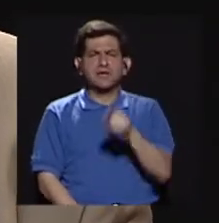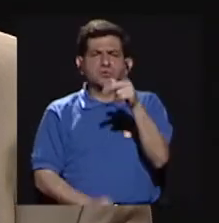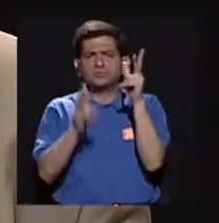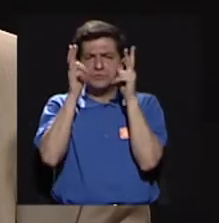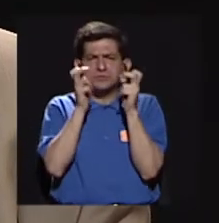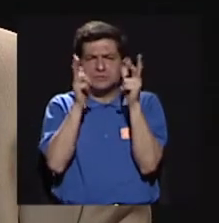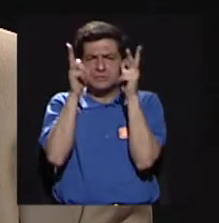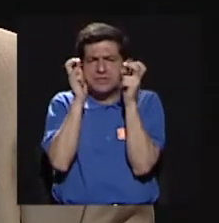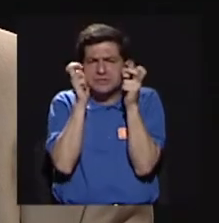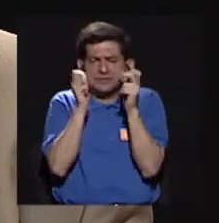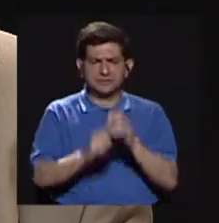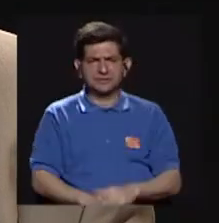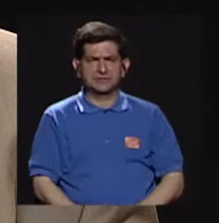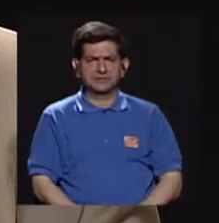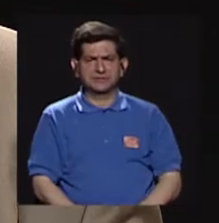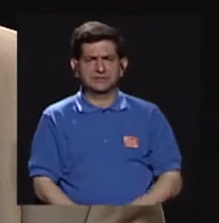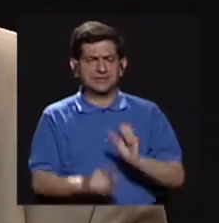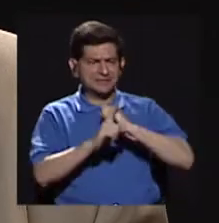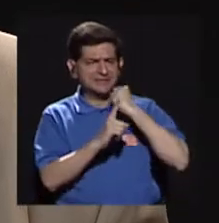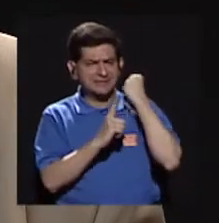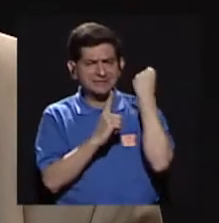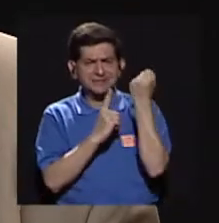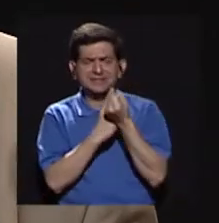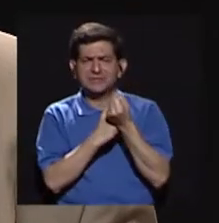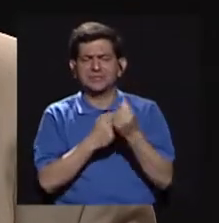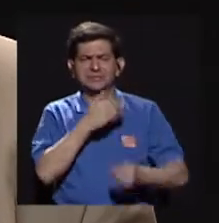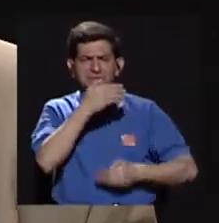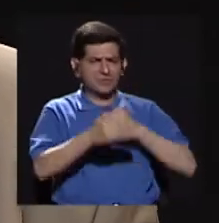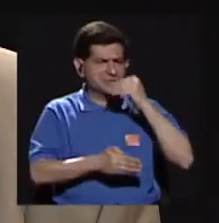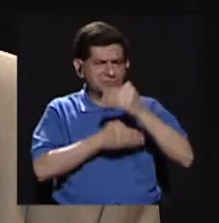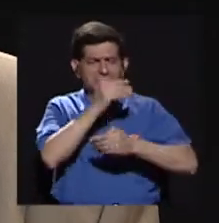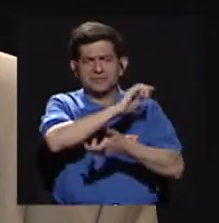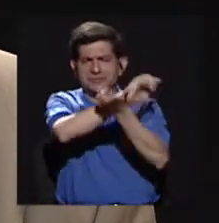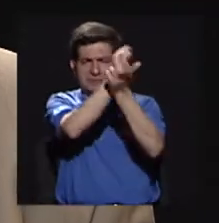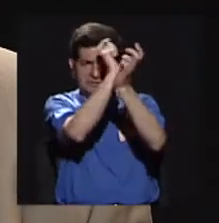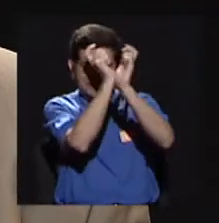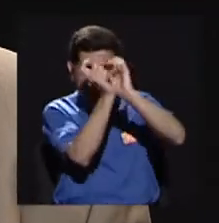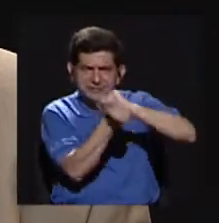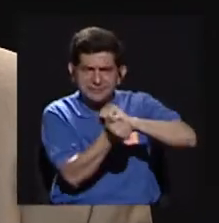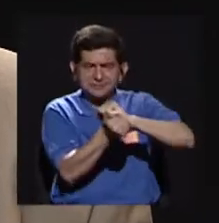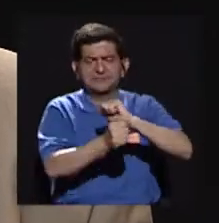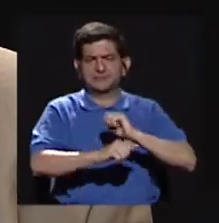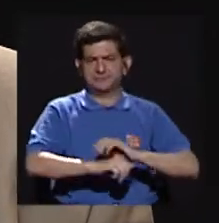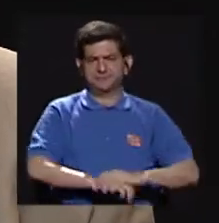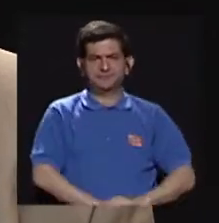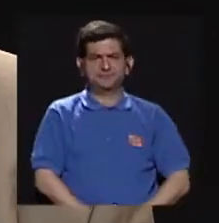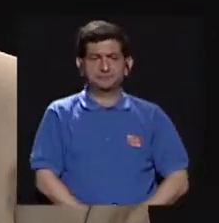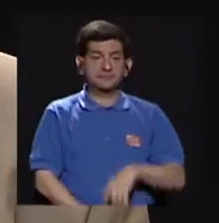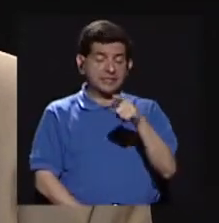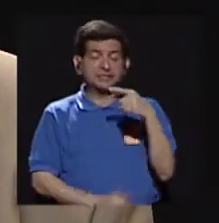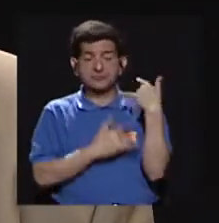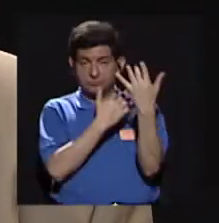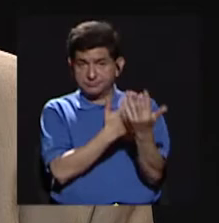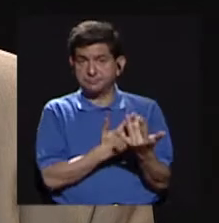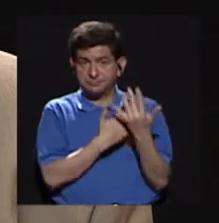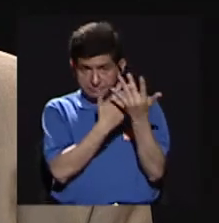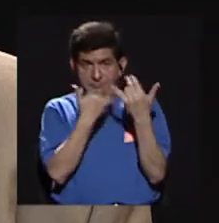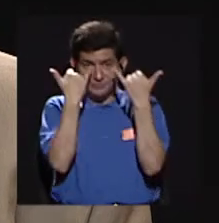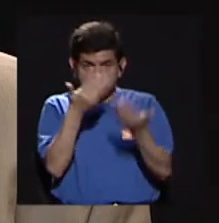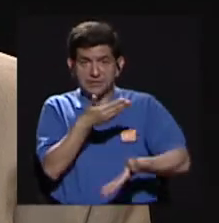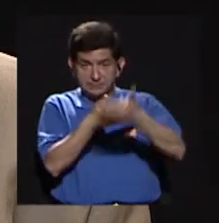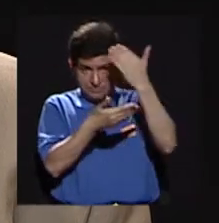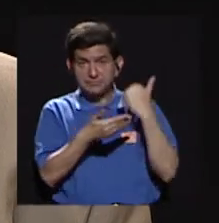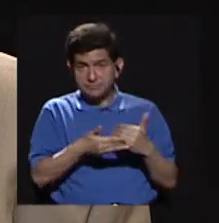ustedes que se está moviendo el cambio que era la expectativa que se había